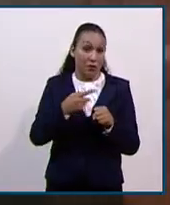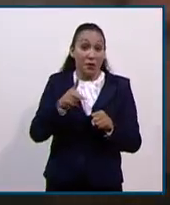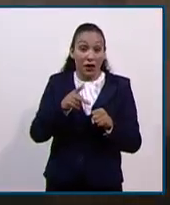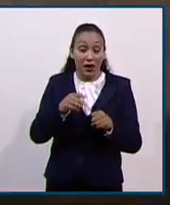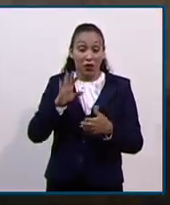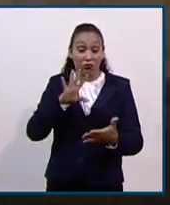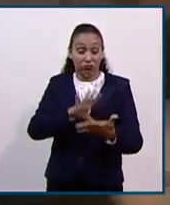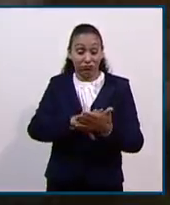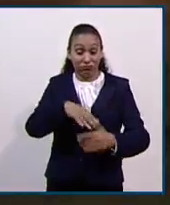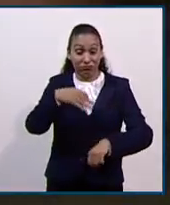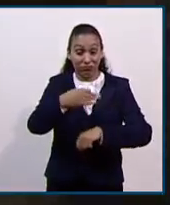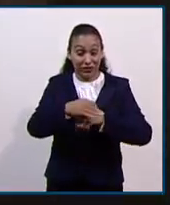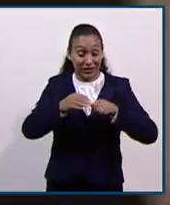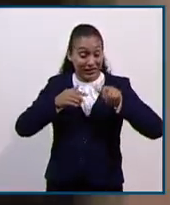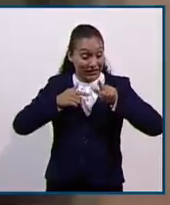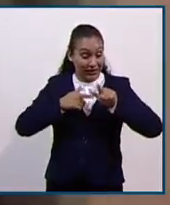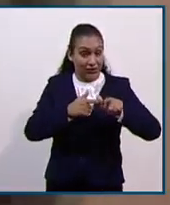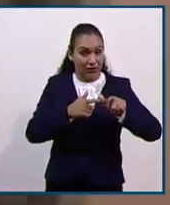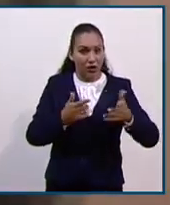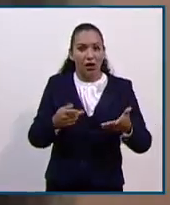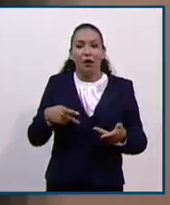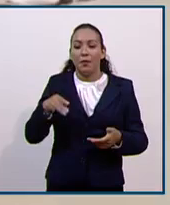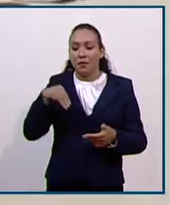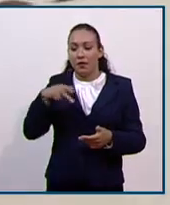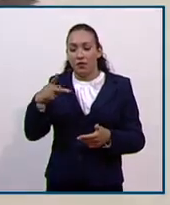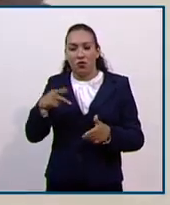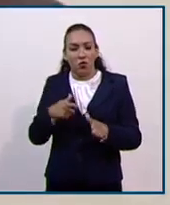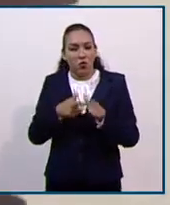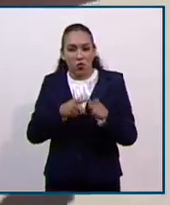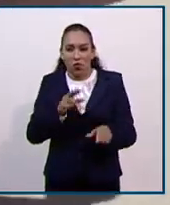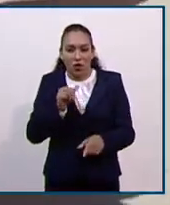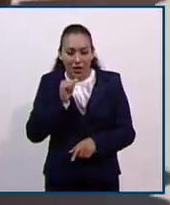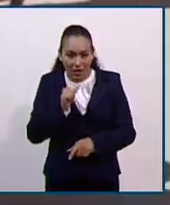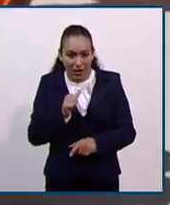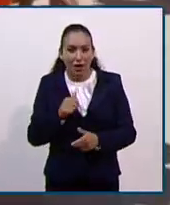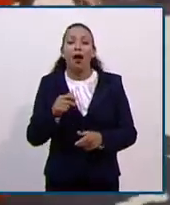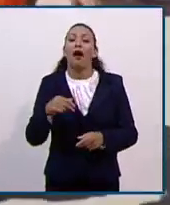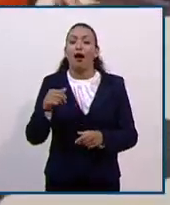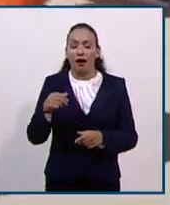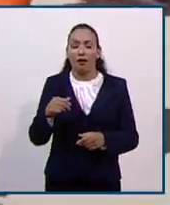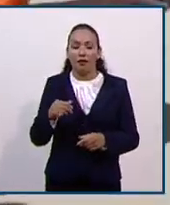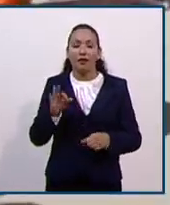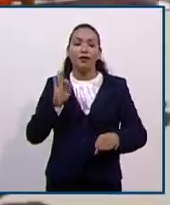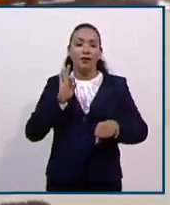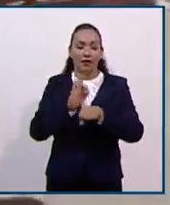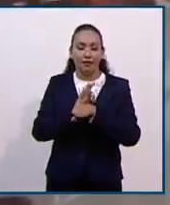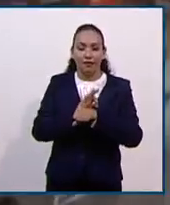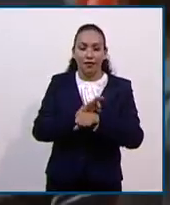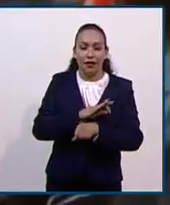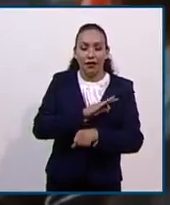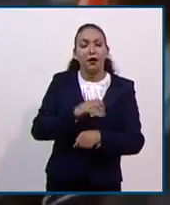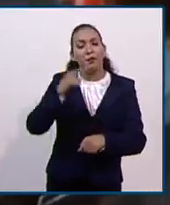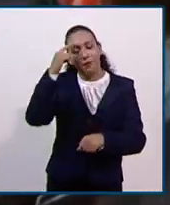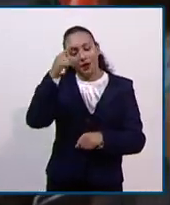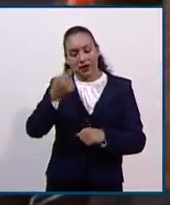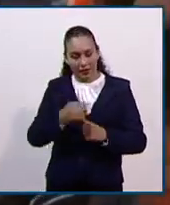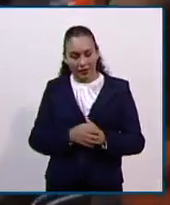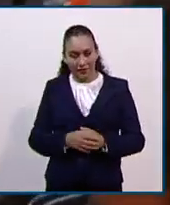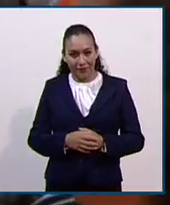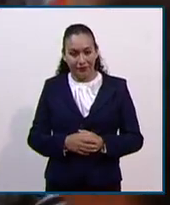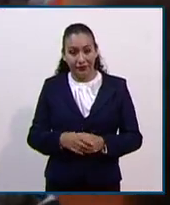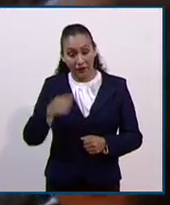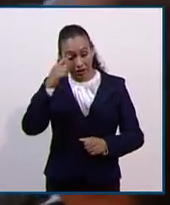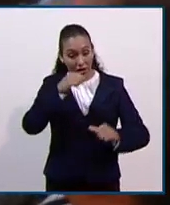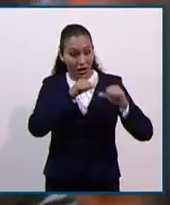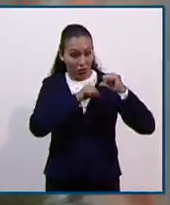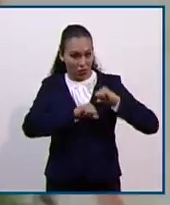Ministerio Público haya justificado la necesidad de su continuidad, el amparo debe concederse para los siguientes efectos: para que la autoridad